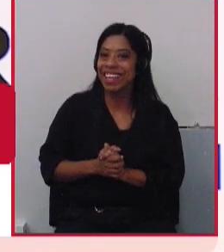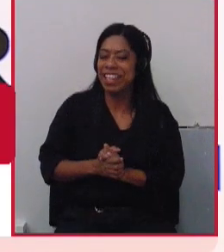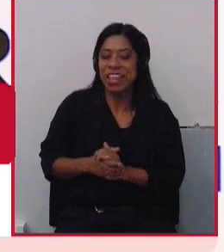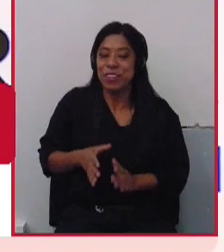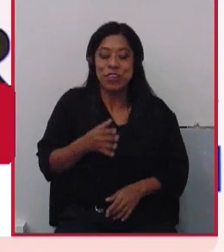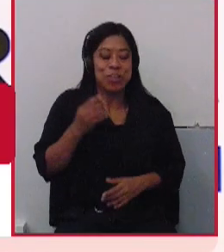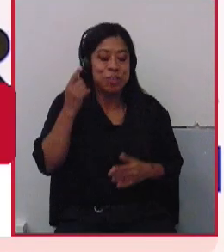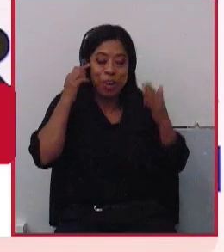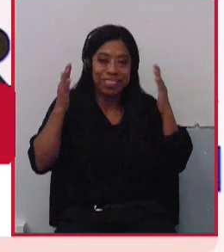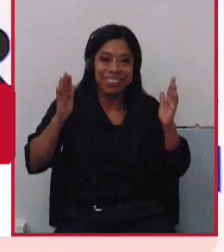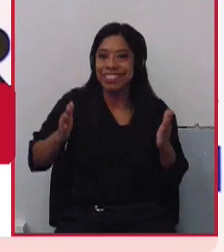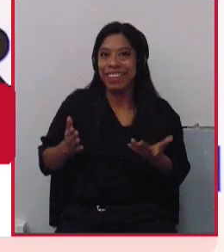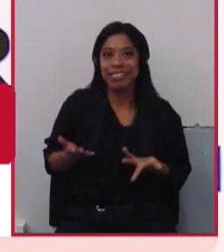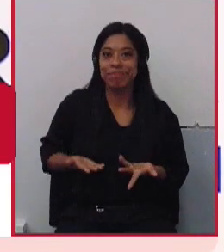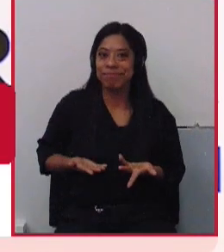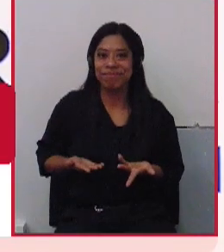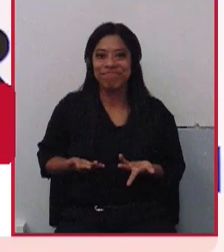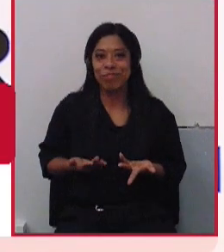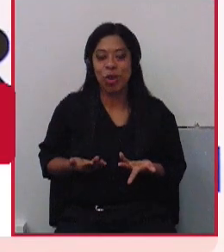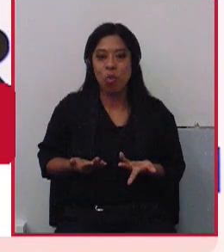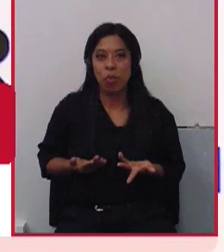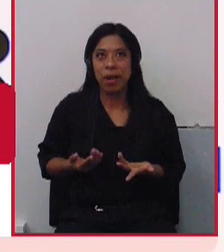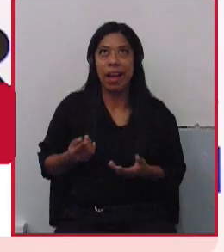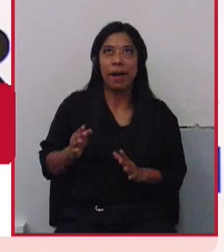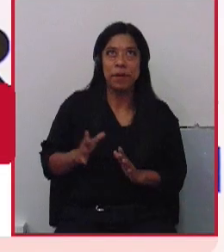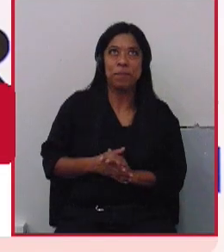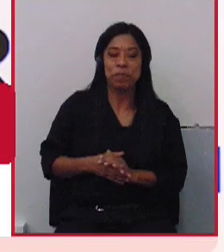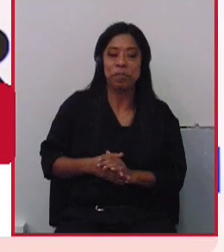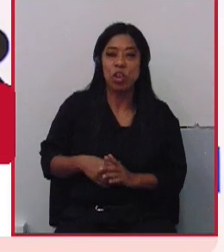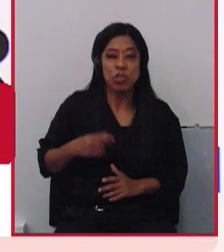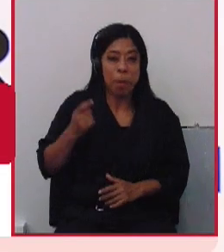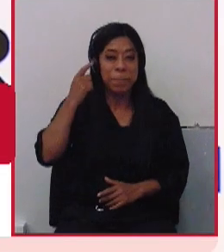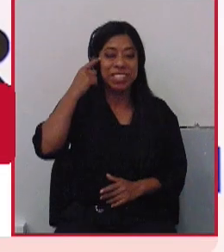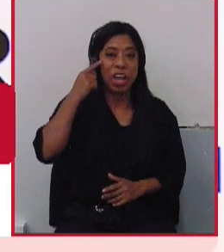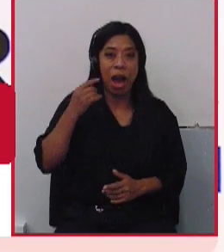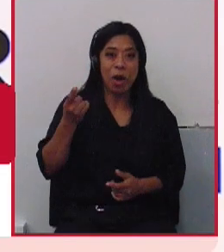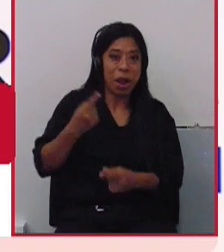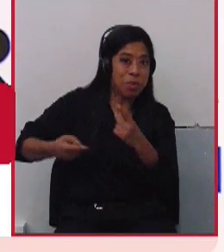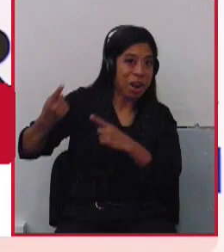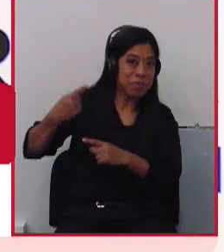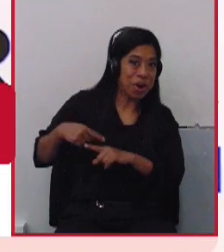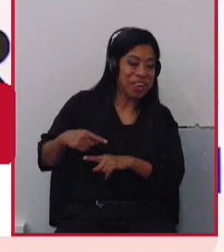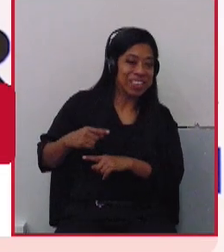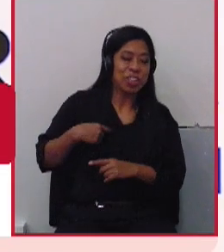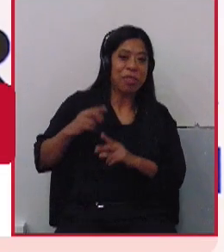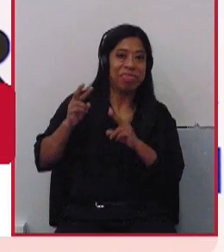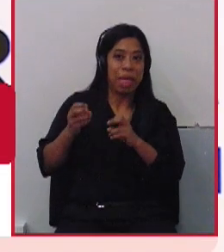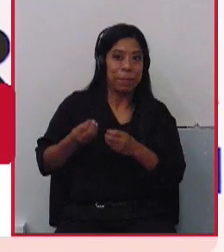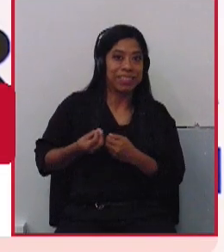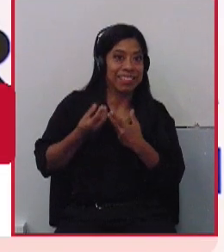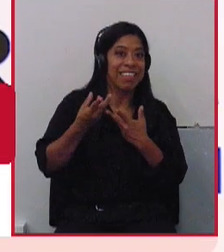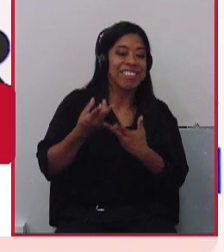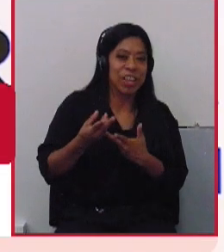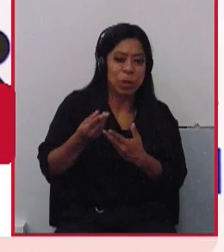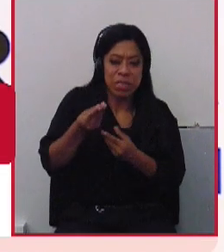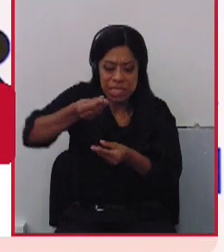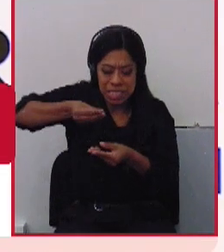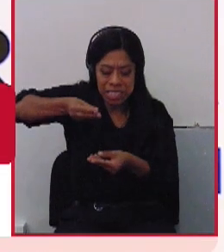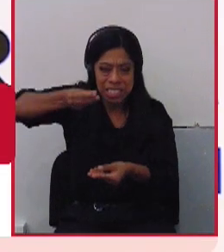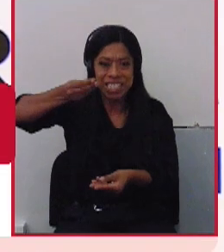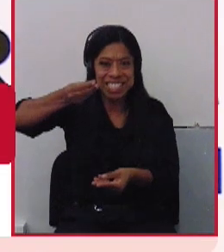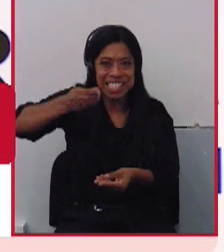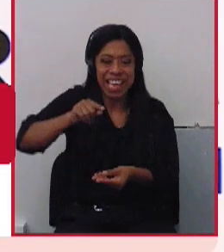No sé qué tanto, de hecho tenía considerado ahora que regrese para allá tocar este tema por las partículas estas